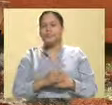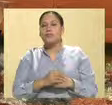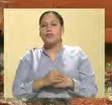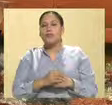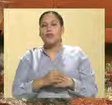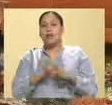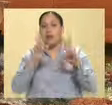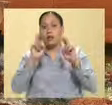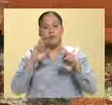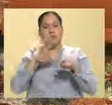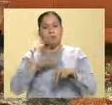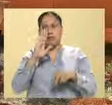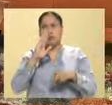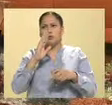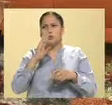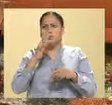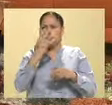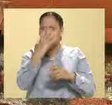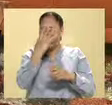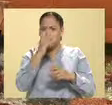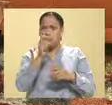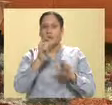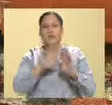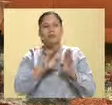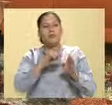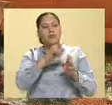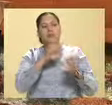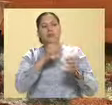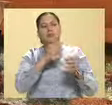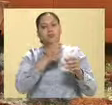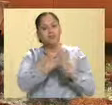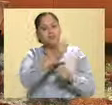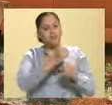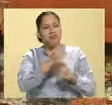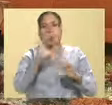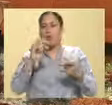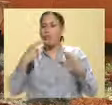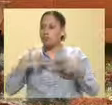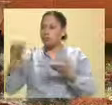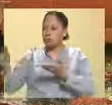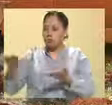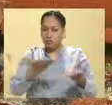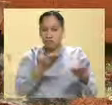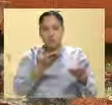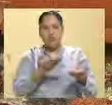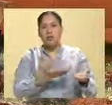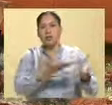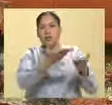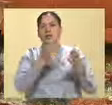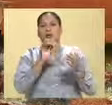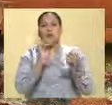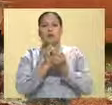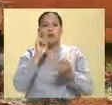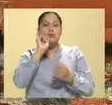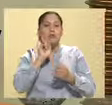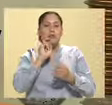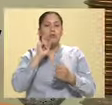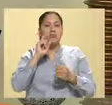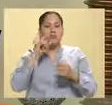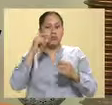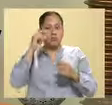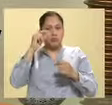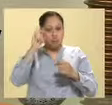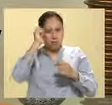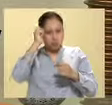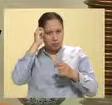más polémico es como también la explotación sexual, la trata de personas y el sexo servicio pueden estar confundidos.